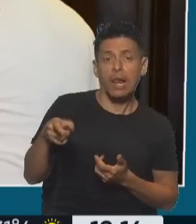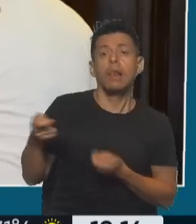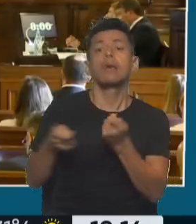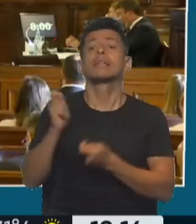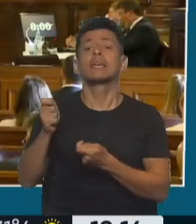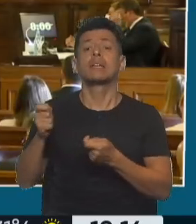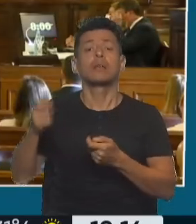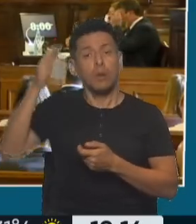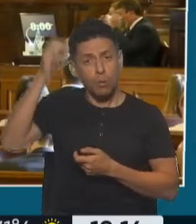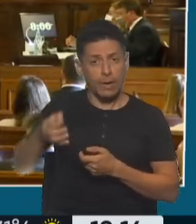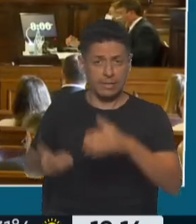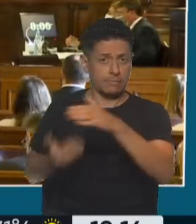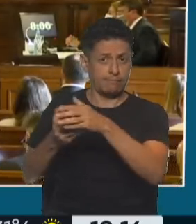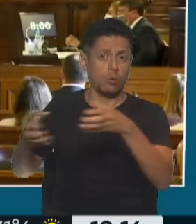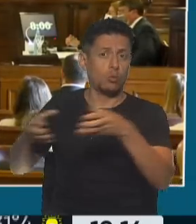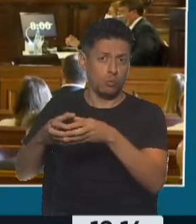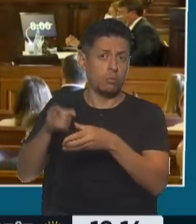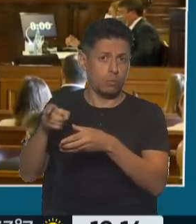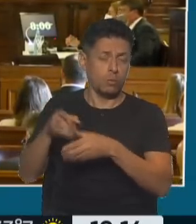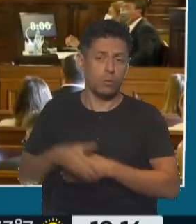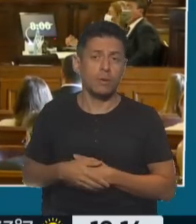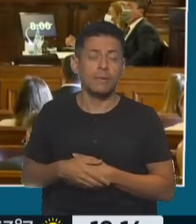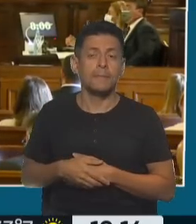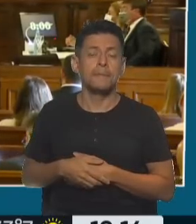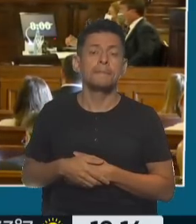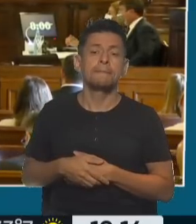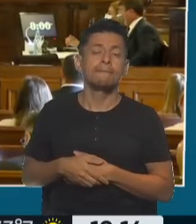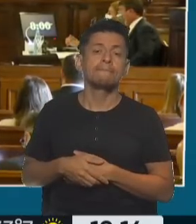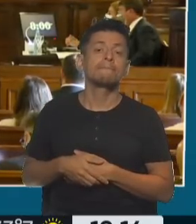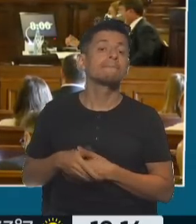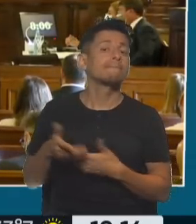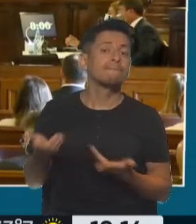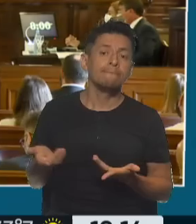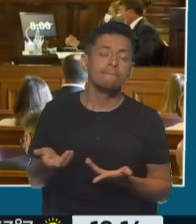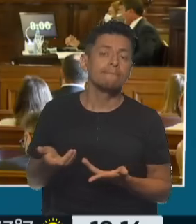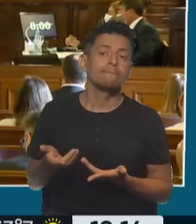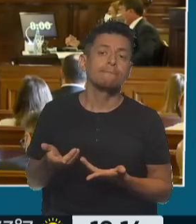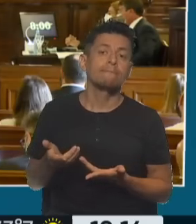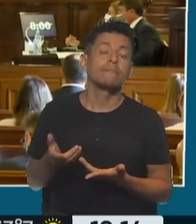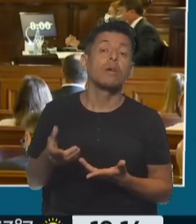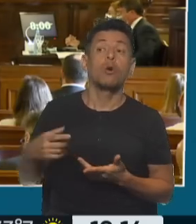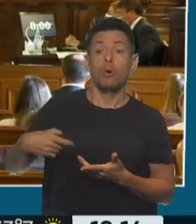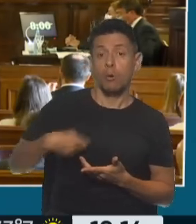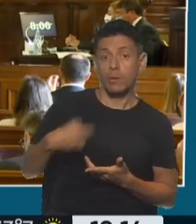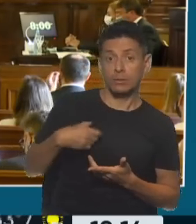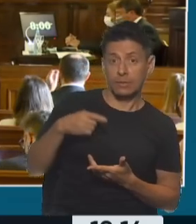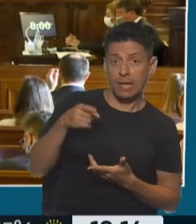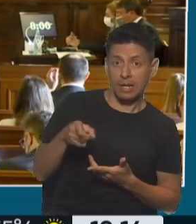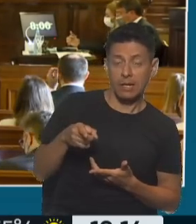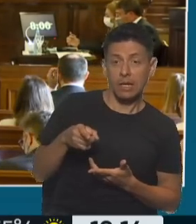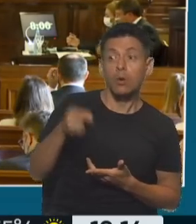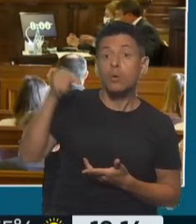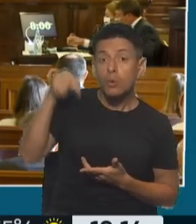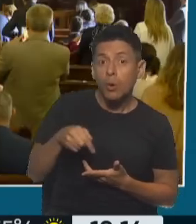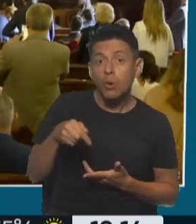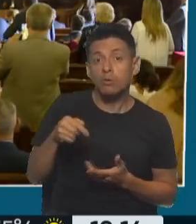Suprema de Justicia. O sea, si algo tiene para administrar el seguro directo es la obra social, y hoy está casi